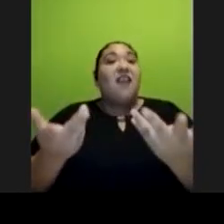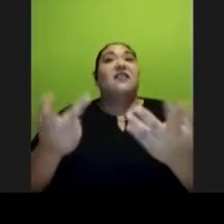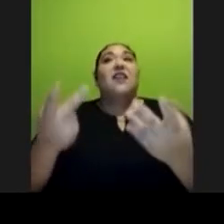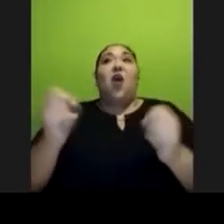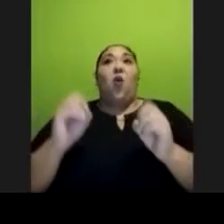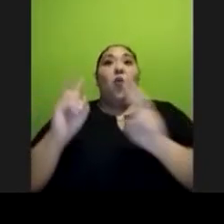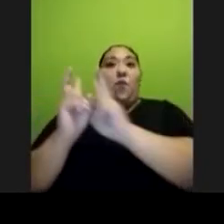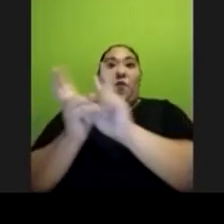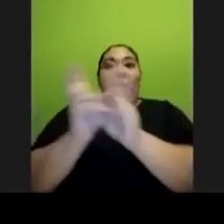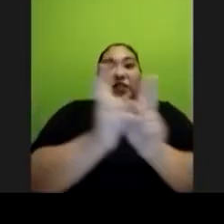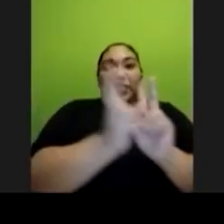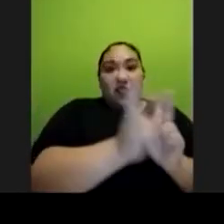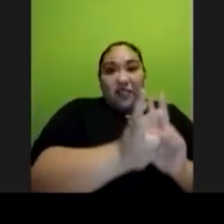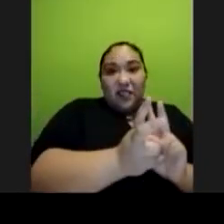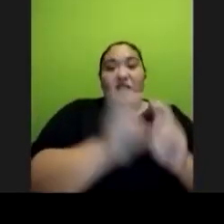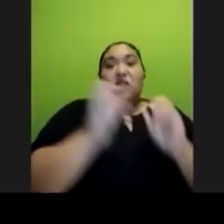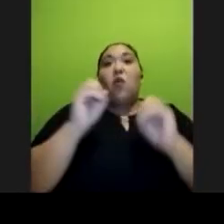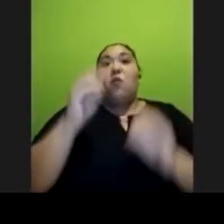que están enfermos o no?